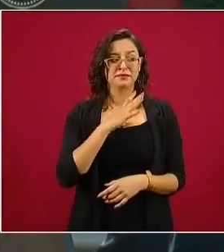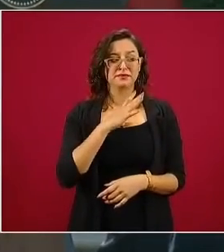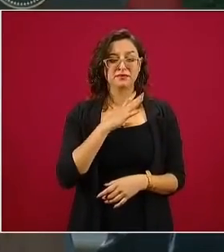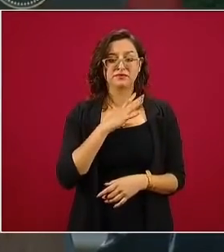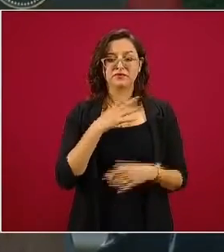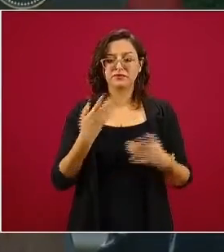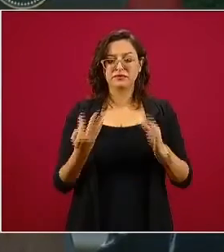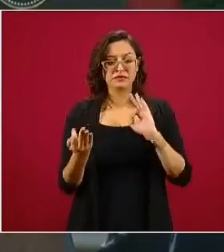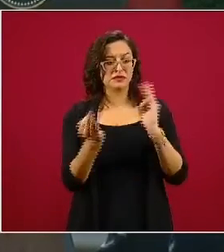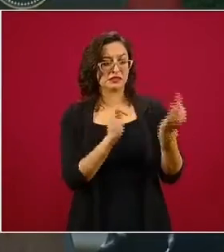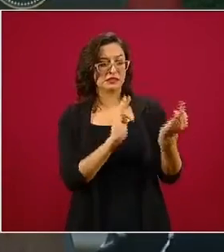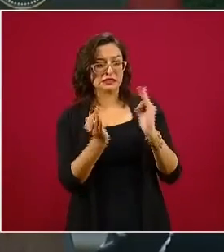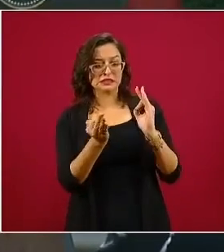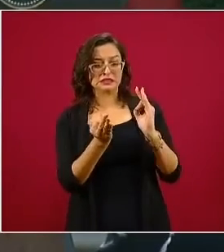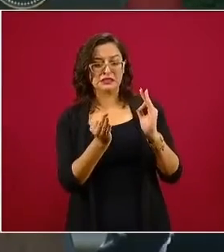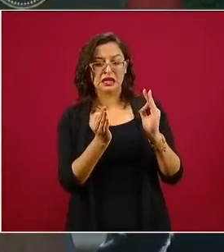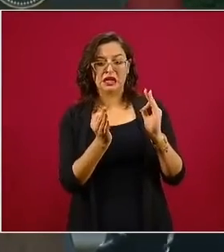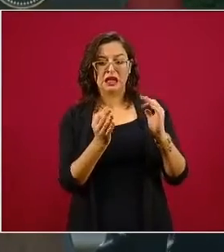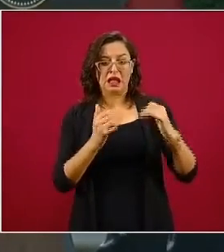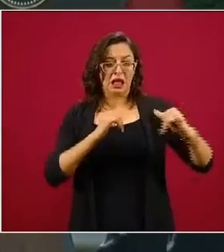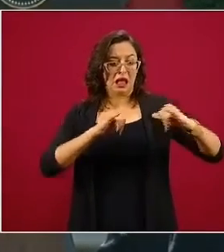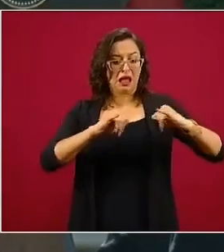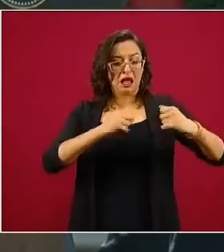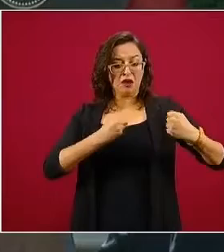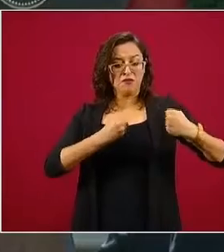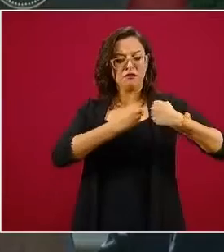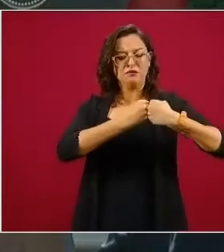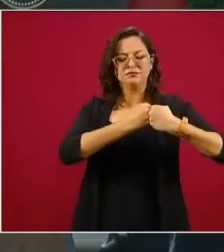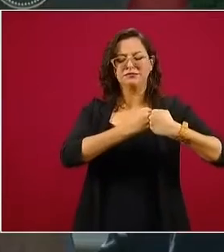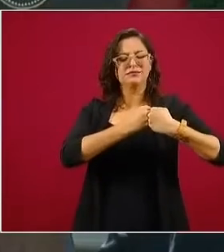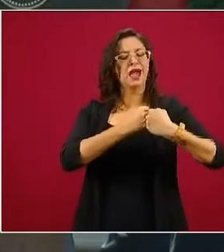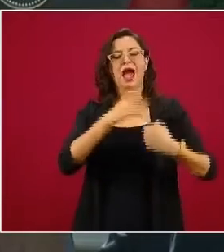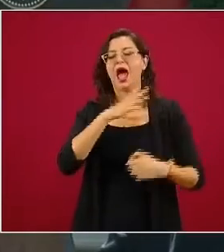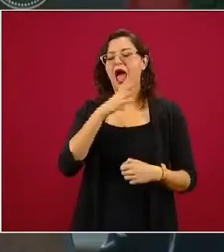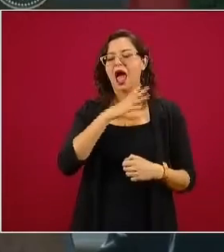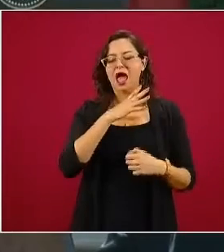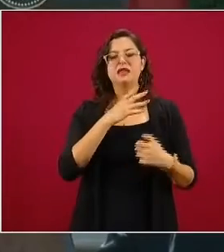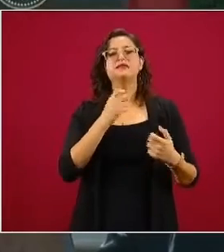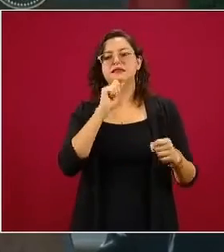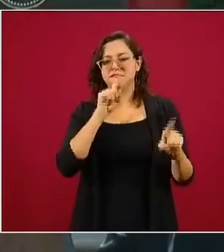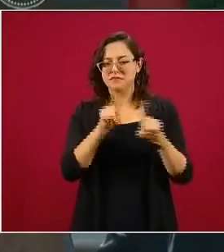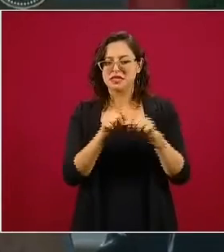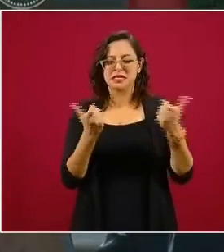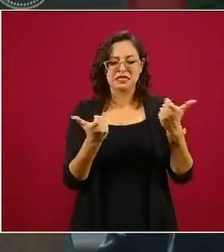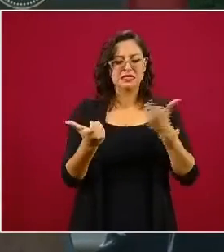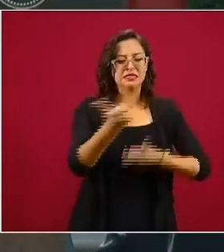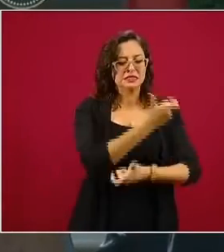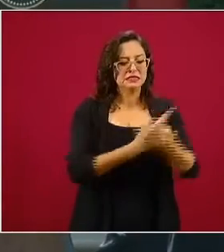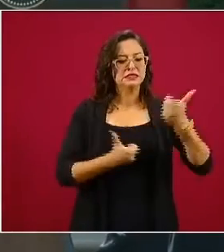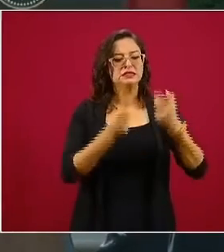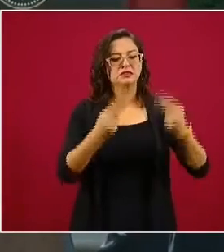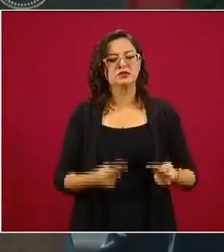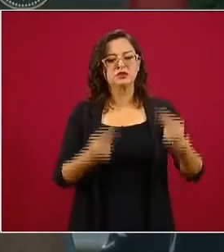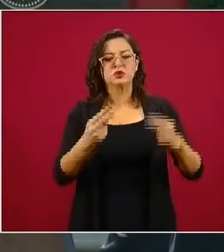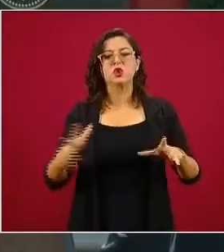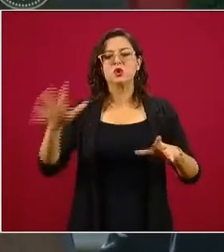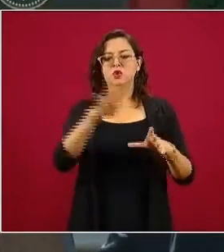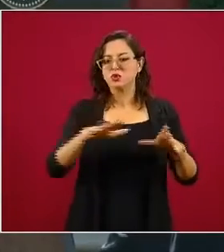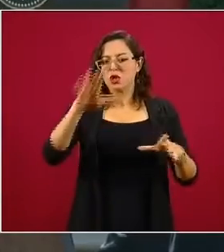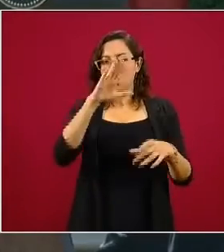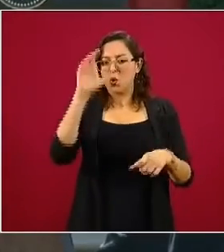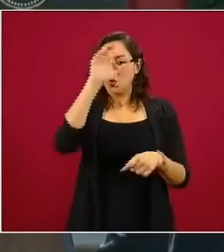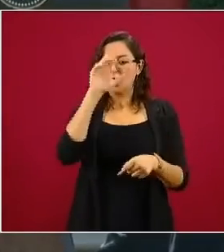la proximidad geográfica, por diversos vínculos económicos, comerciales, sociales,